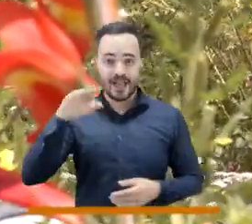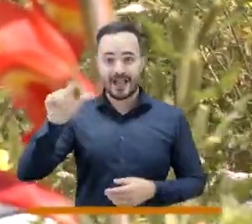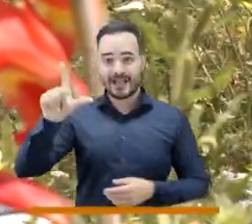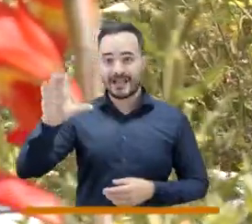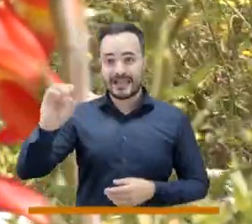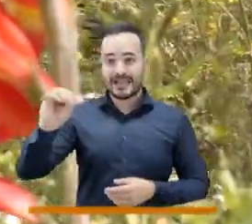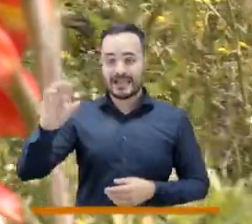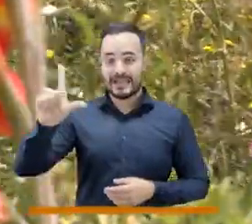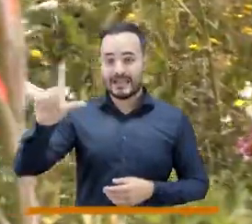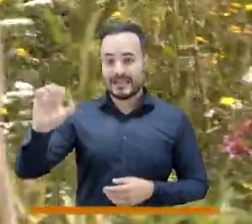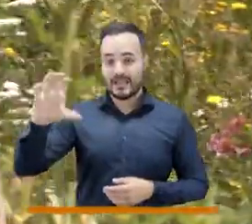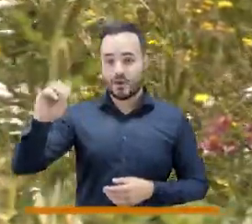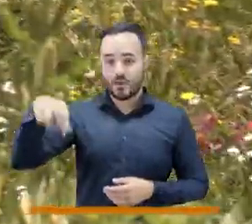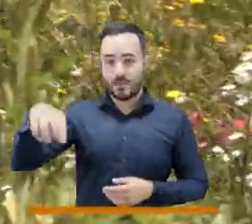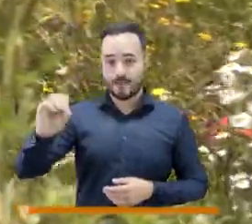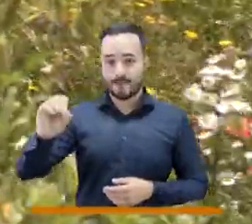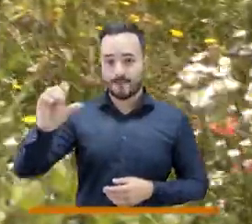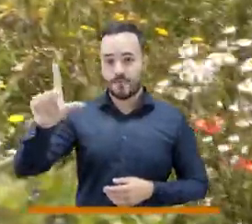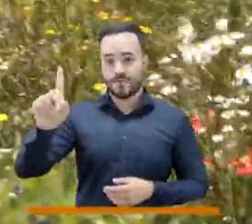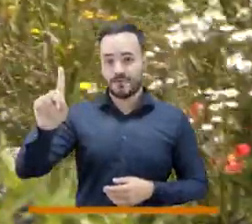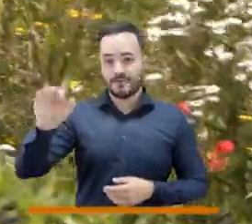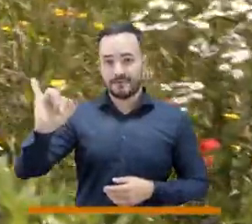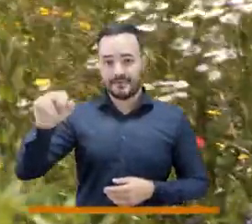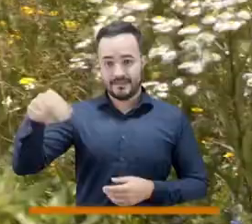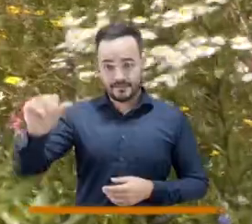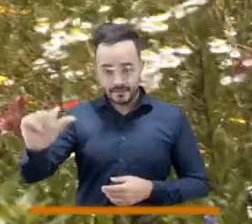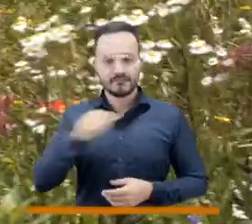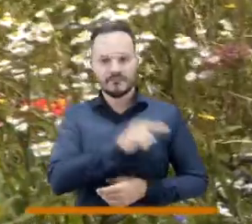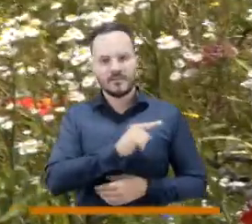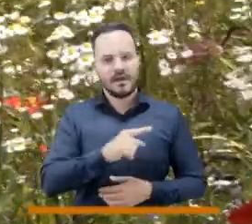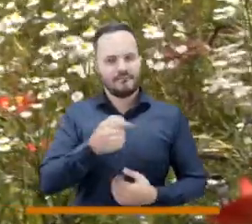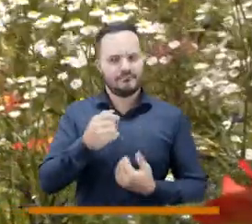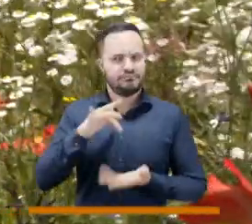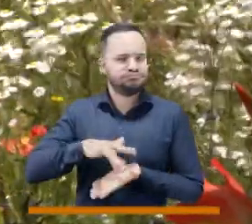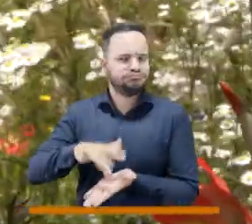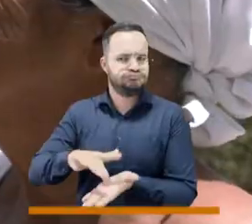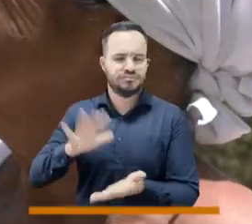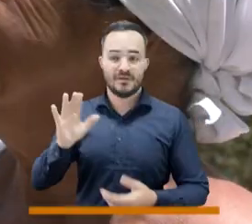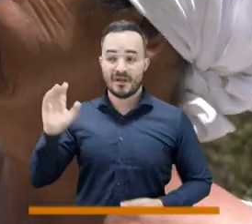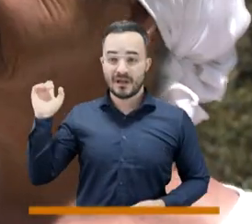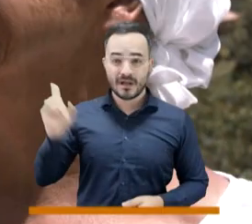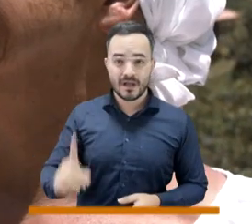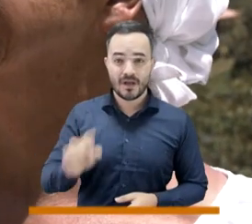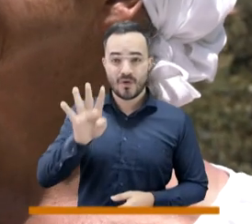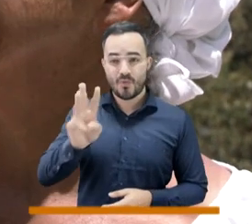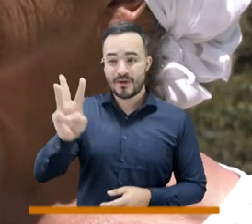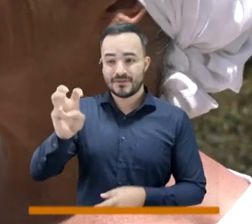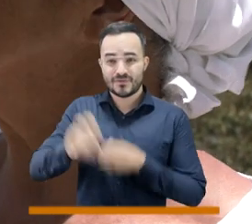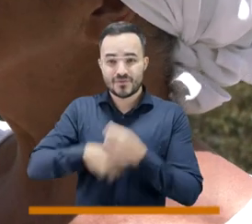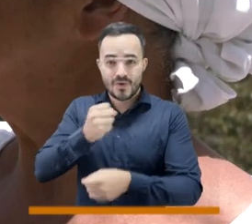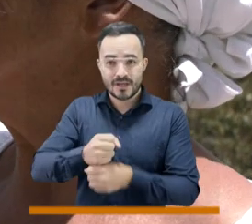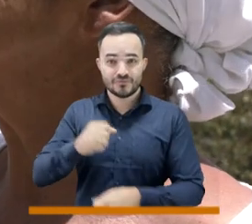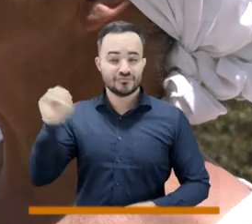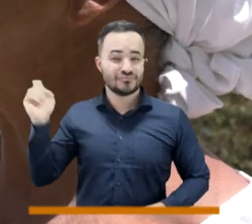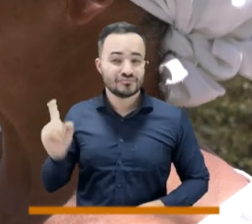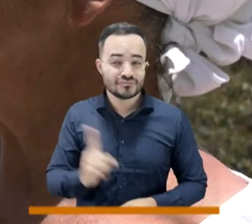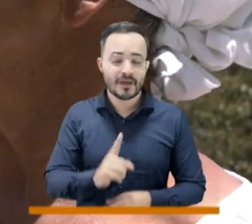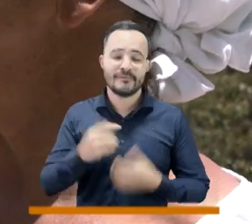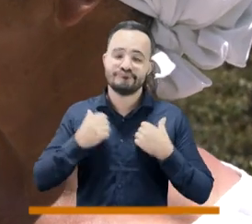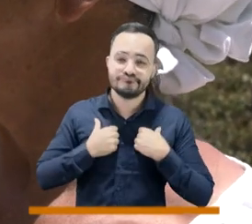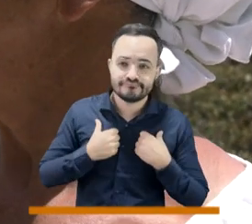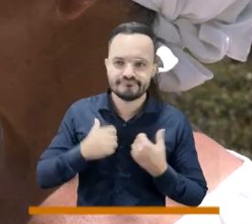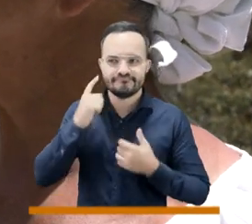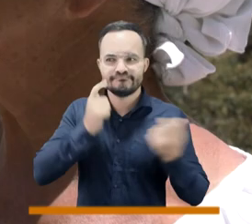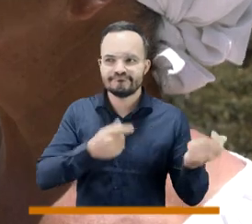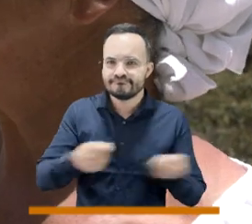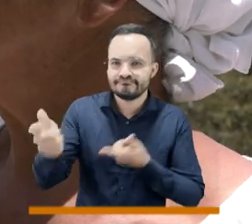Leopoldina es pionera de la Feria de las Flores de Medellín. Desde hace 48 años es silletera. La visitamos en su finca,